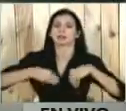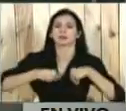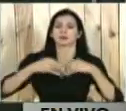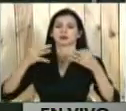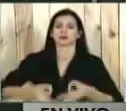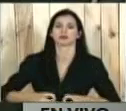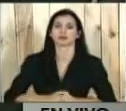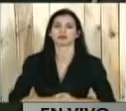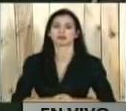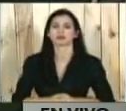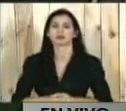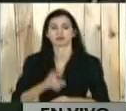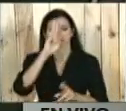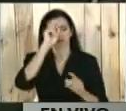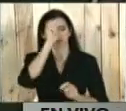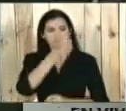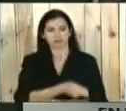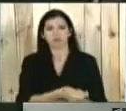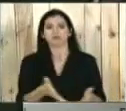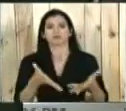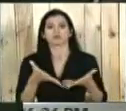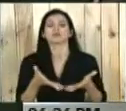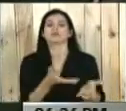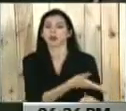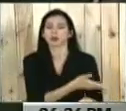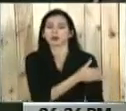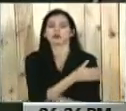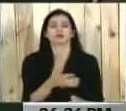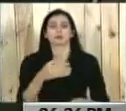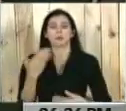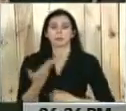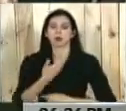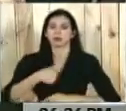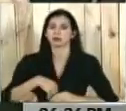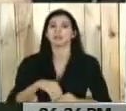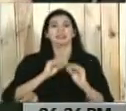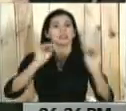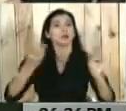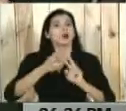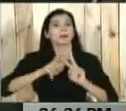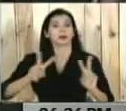oficial a decir, reconozco la derrota, llamo a la paz.